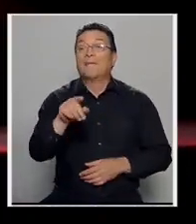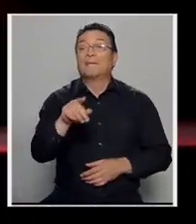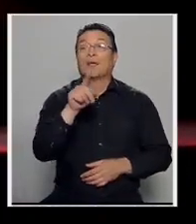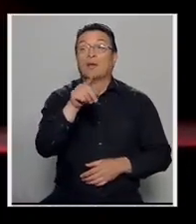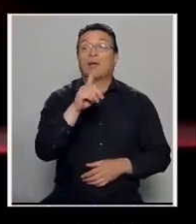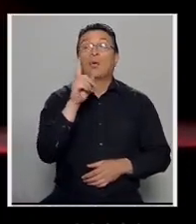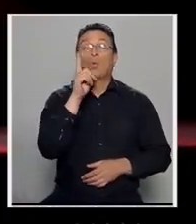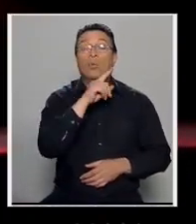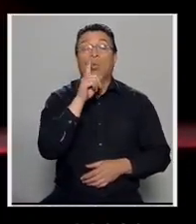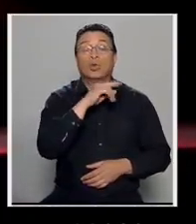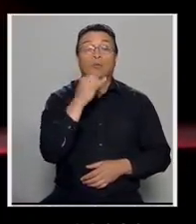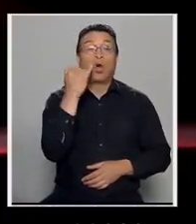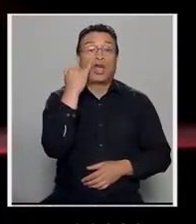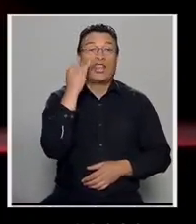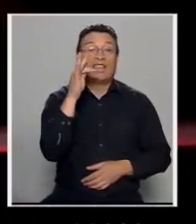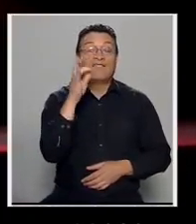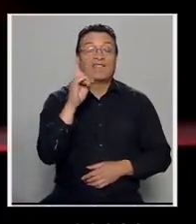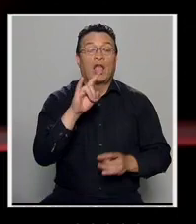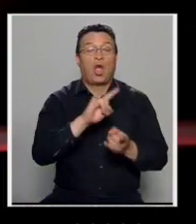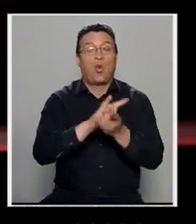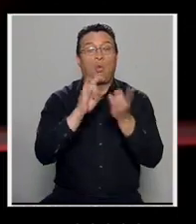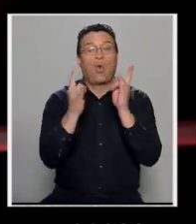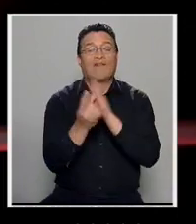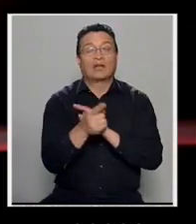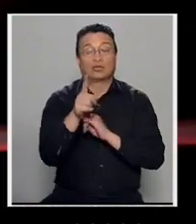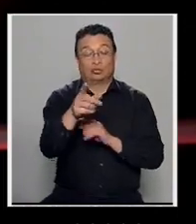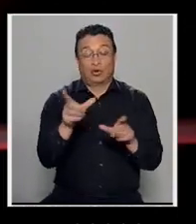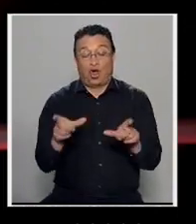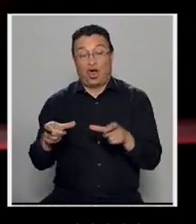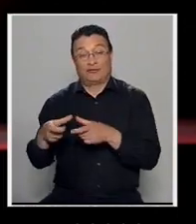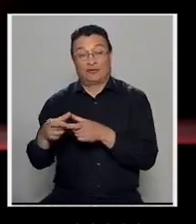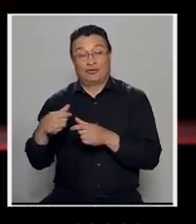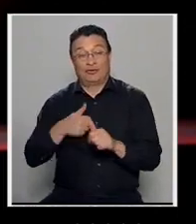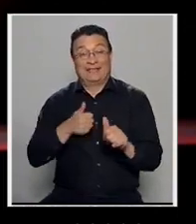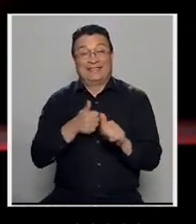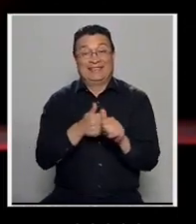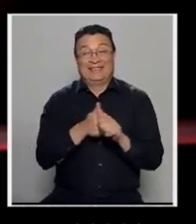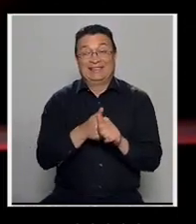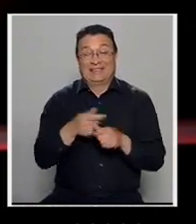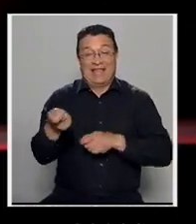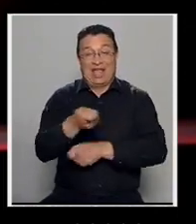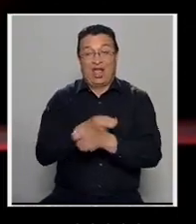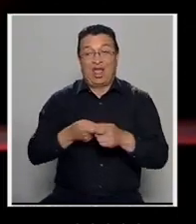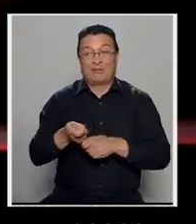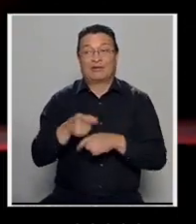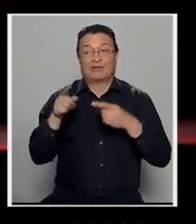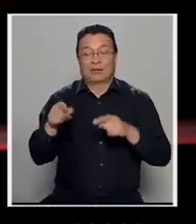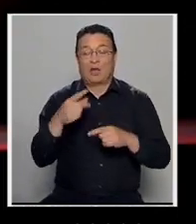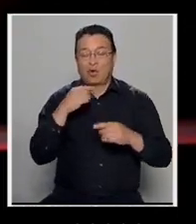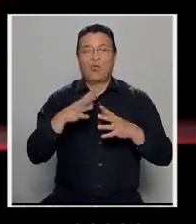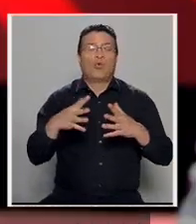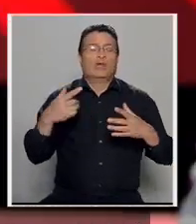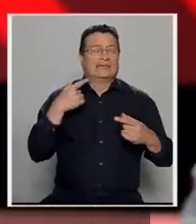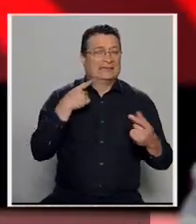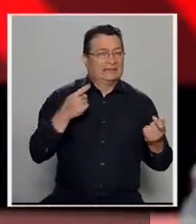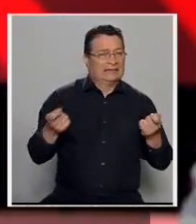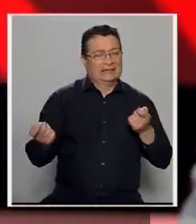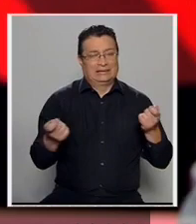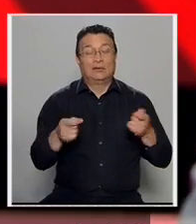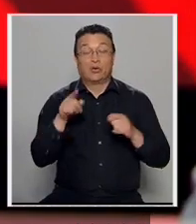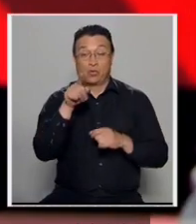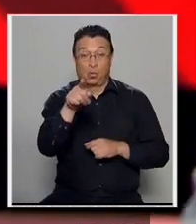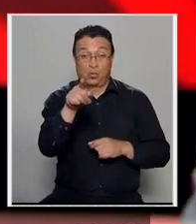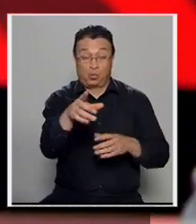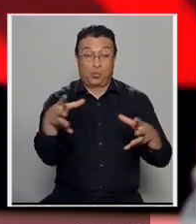último IFE universal. Su Consejo Asesor Económico asegura que nuestra economía, lo conversamos al principio, está sobrecalentada. Desde su